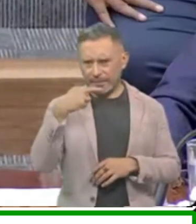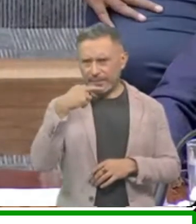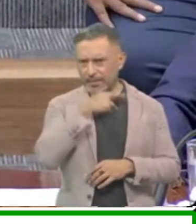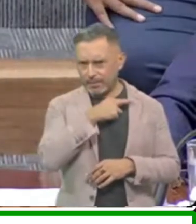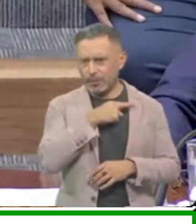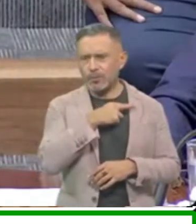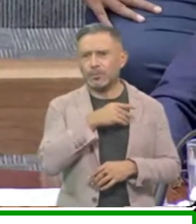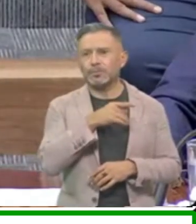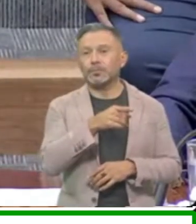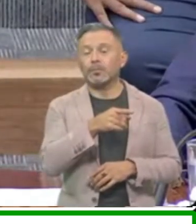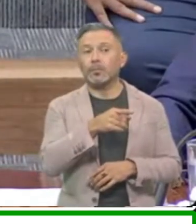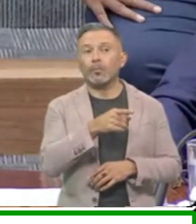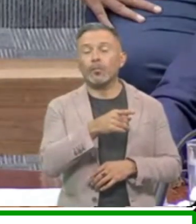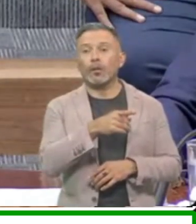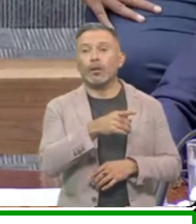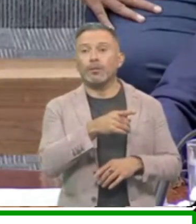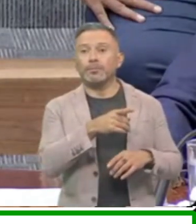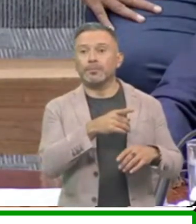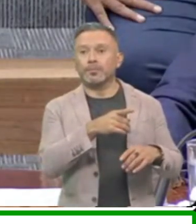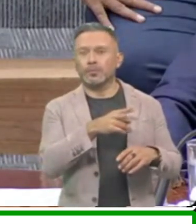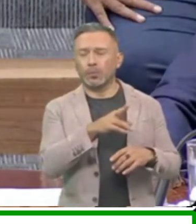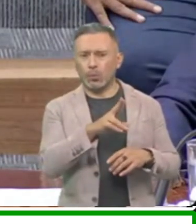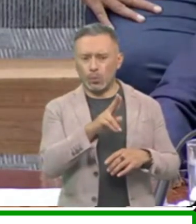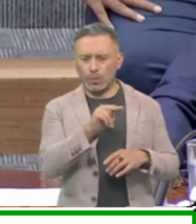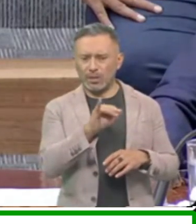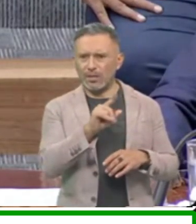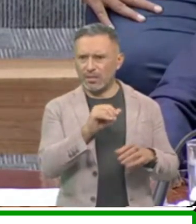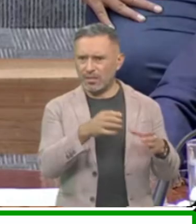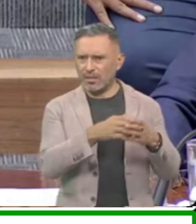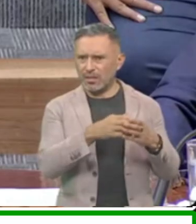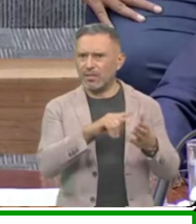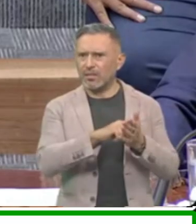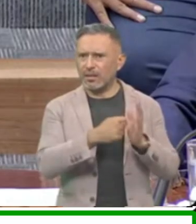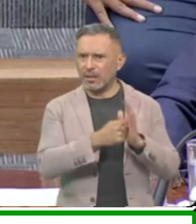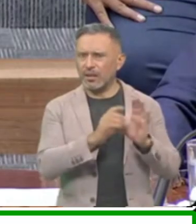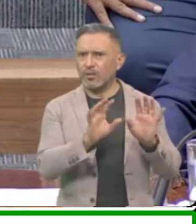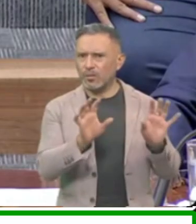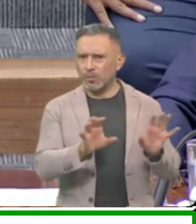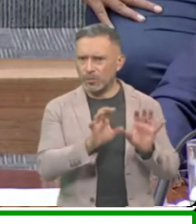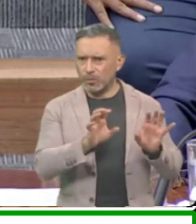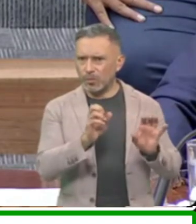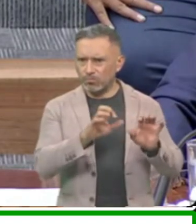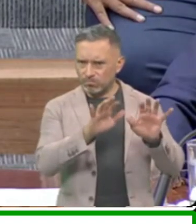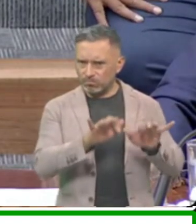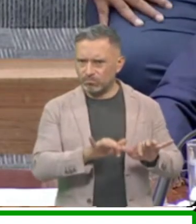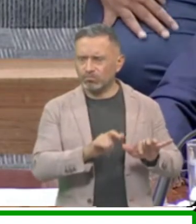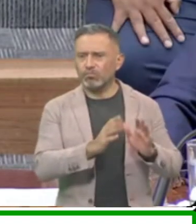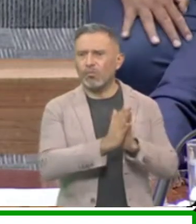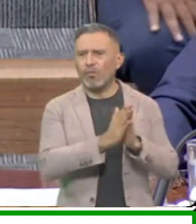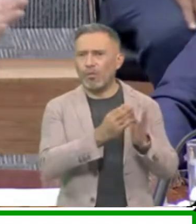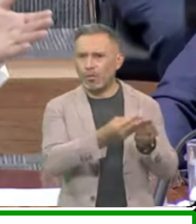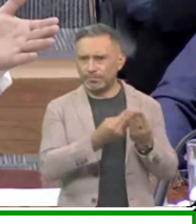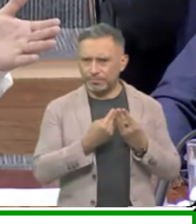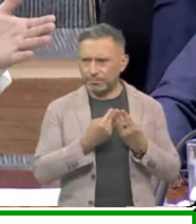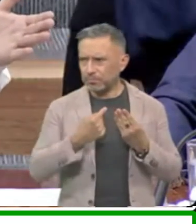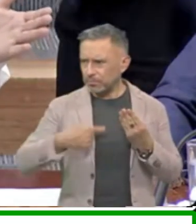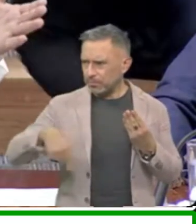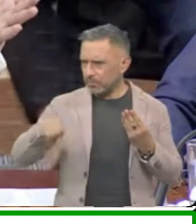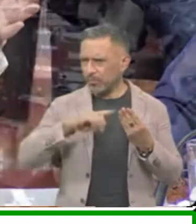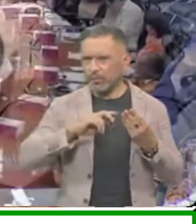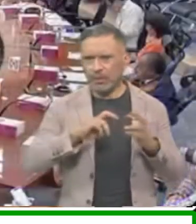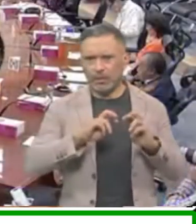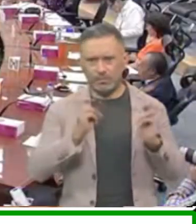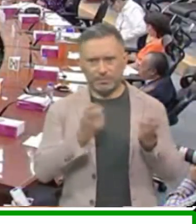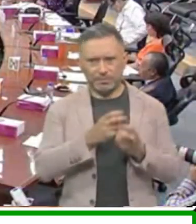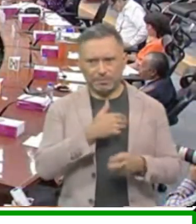el encargado de despacho de la Unidad Técnica de Servicios de Informática, a los integrantes de este Consejo, a los consejeros